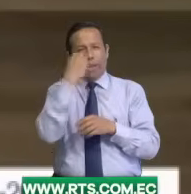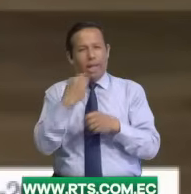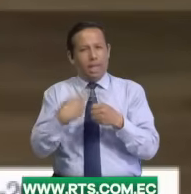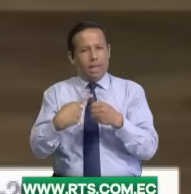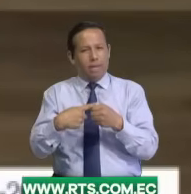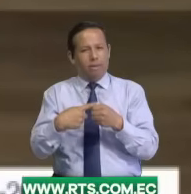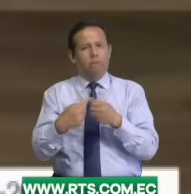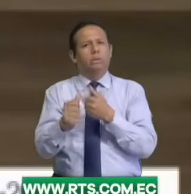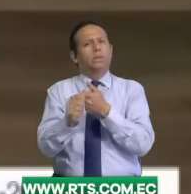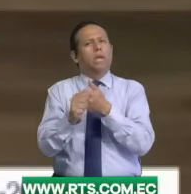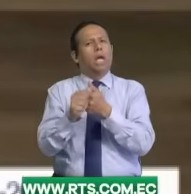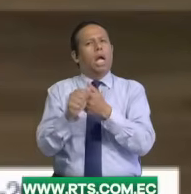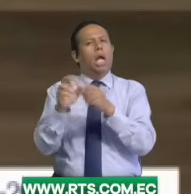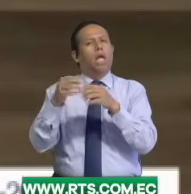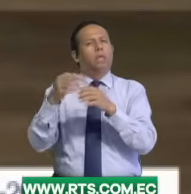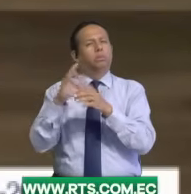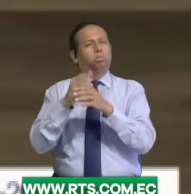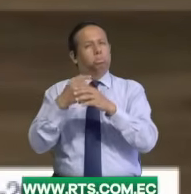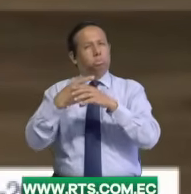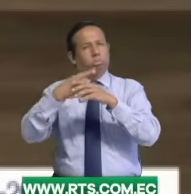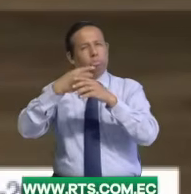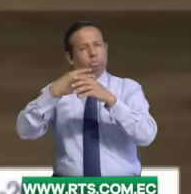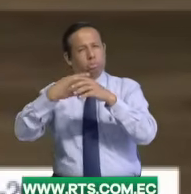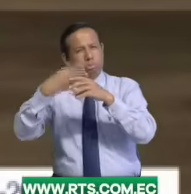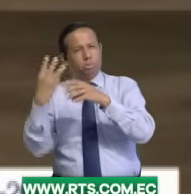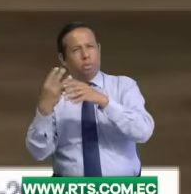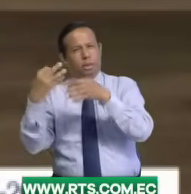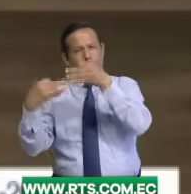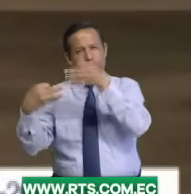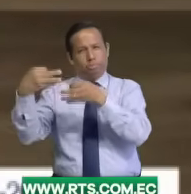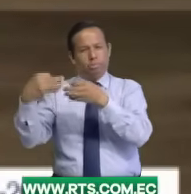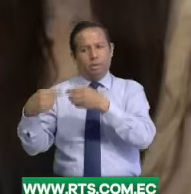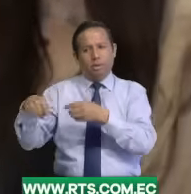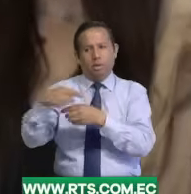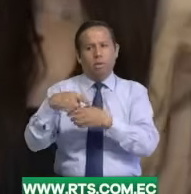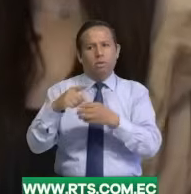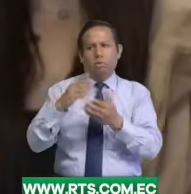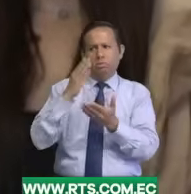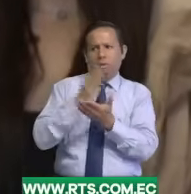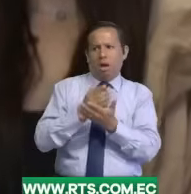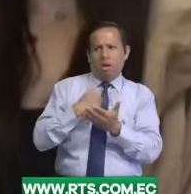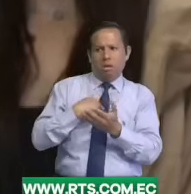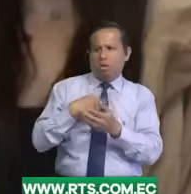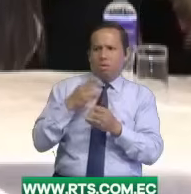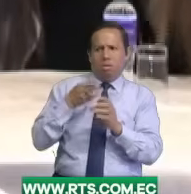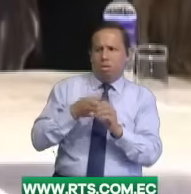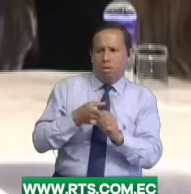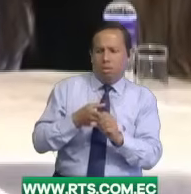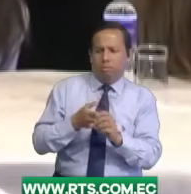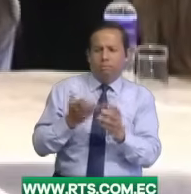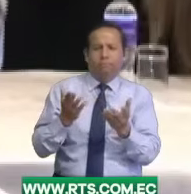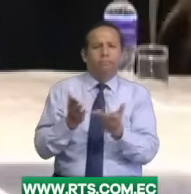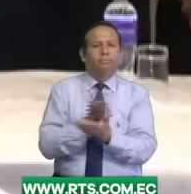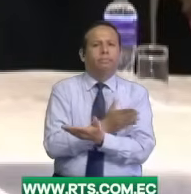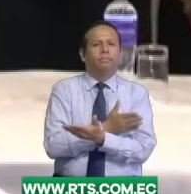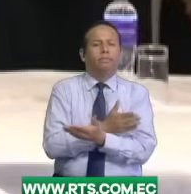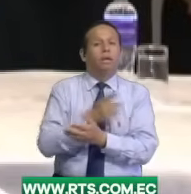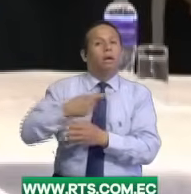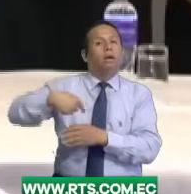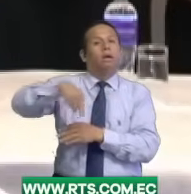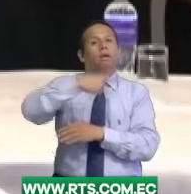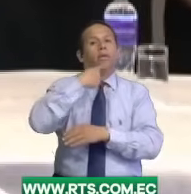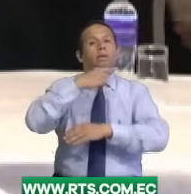que el Tribunal Contencioso Electoral TC descalificó su candidatura y a resignados, a través de un portal